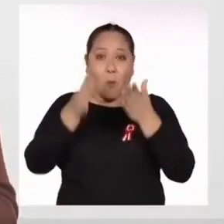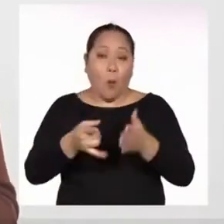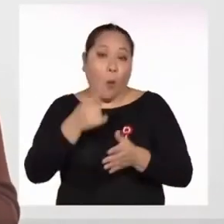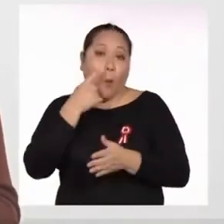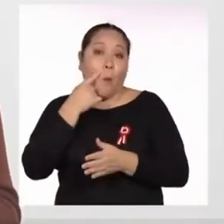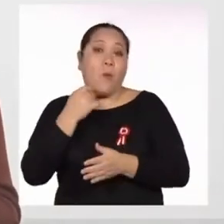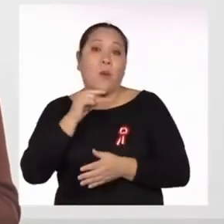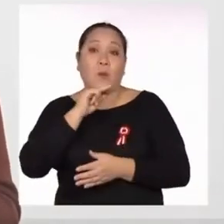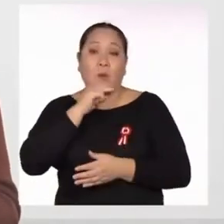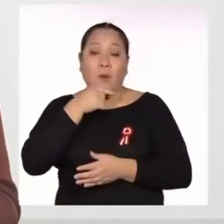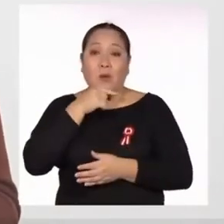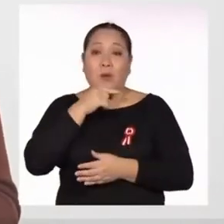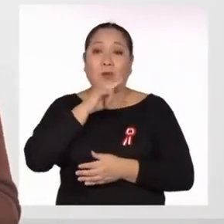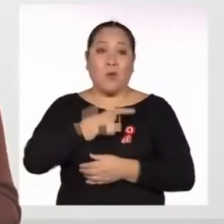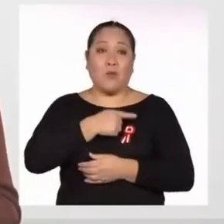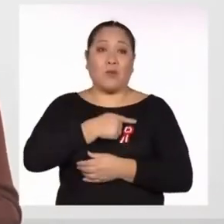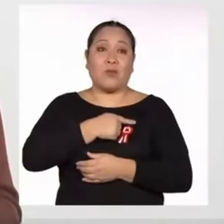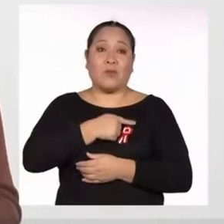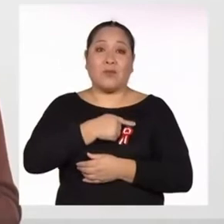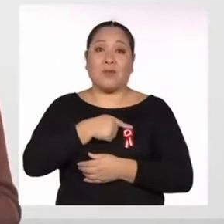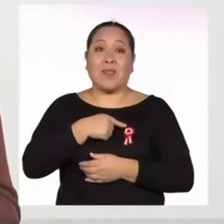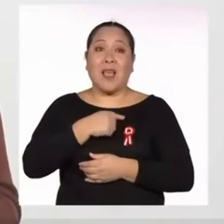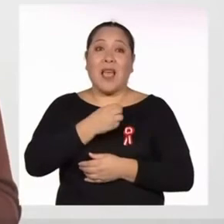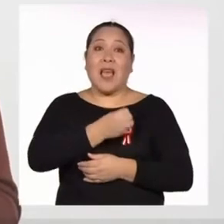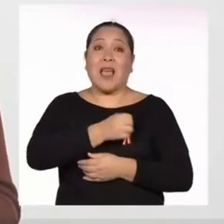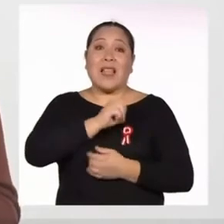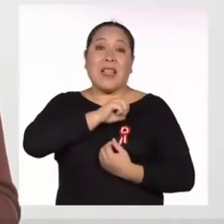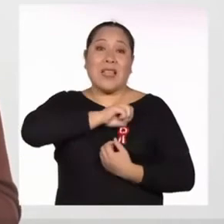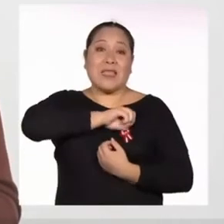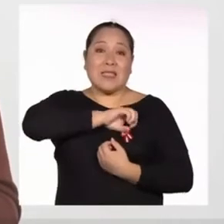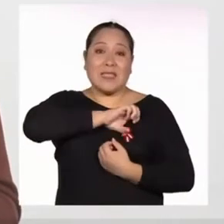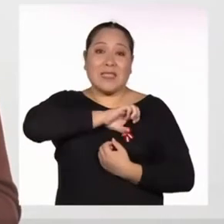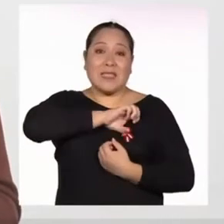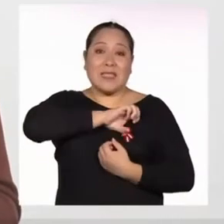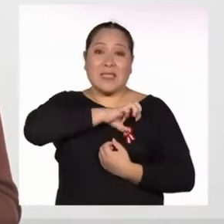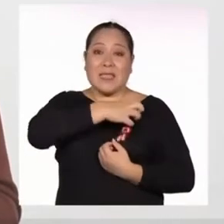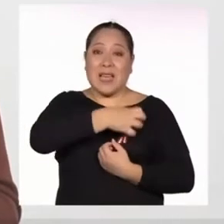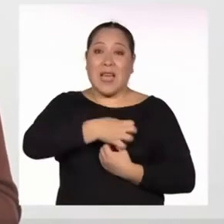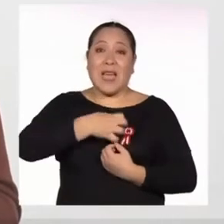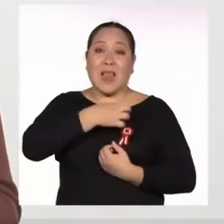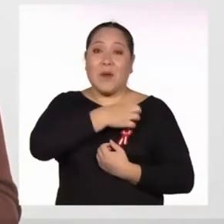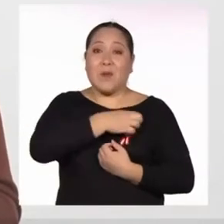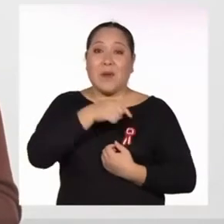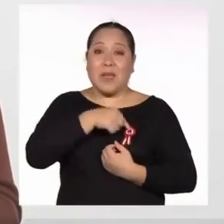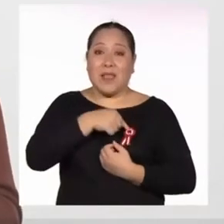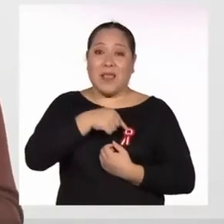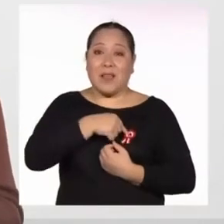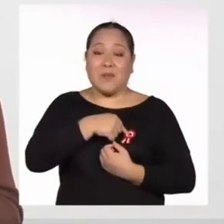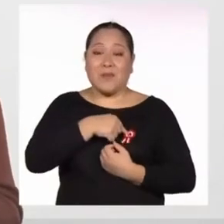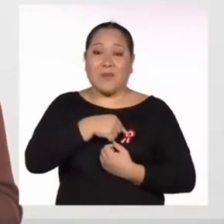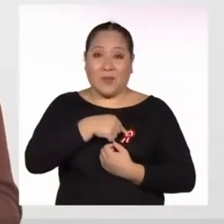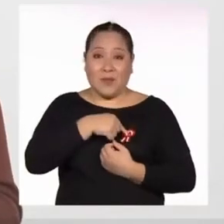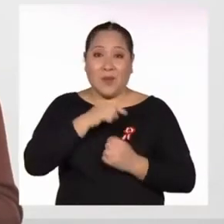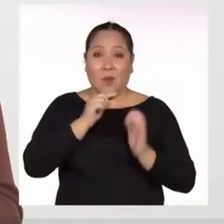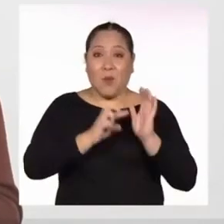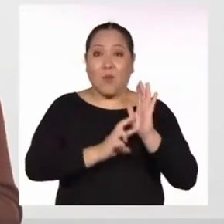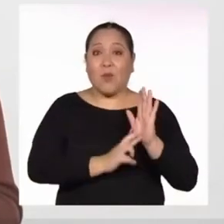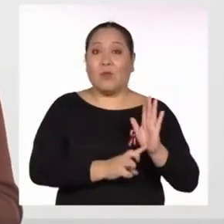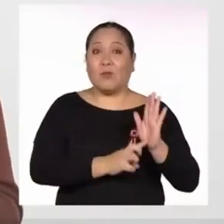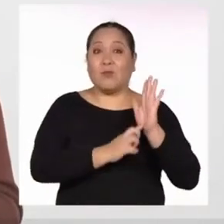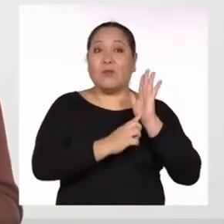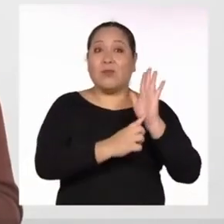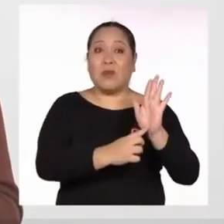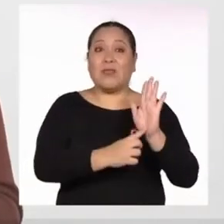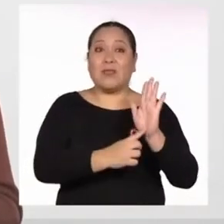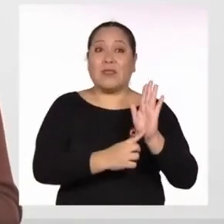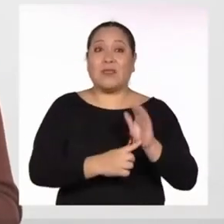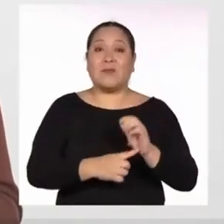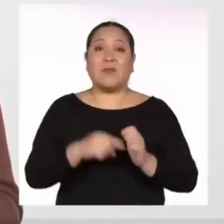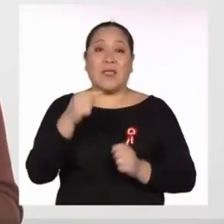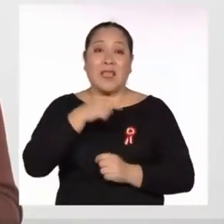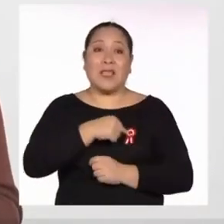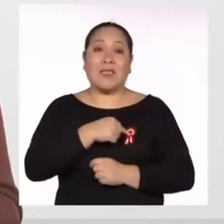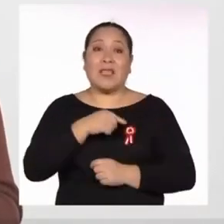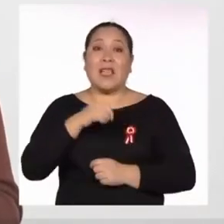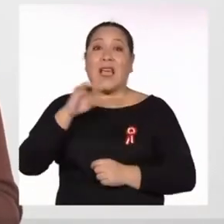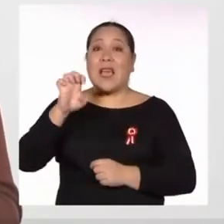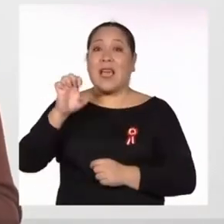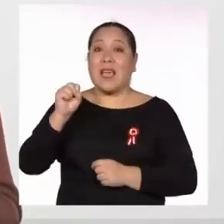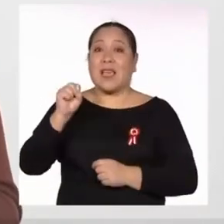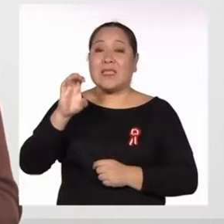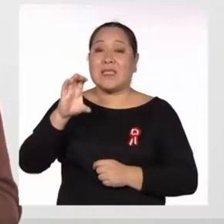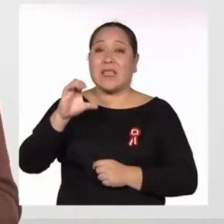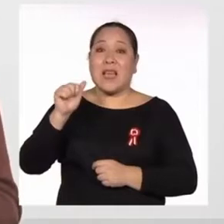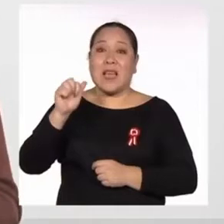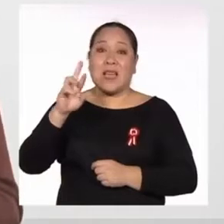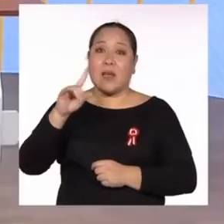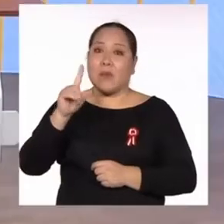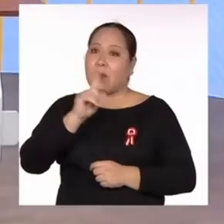usamos la escala p como un distintivo nacional aclarando que la escarapela no es un símbolo